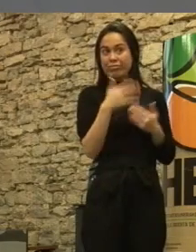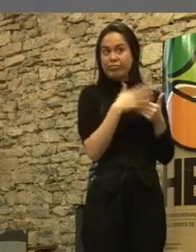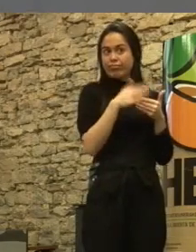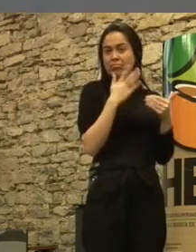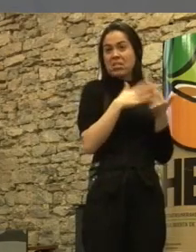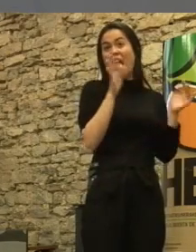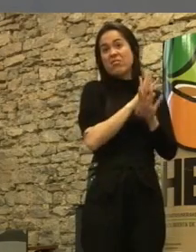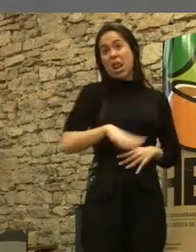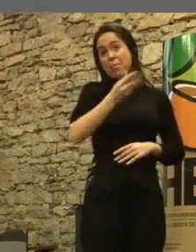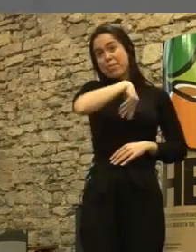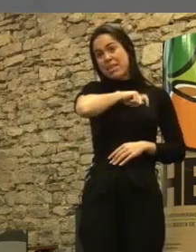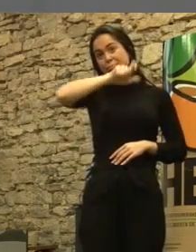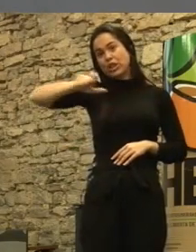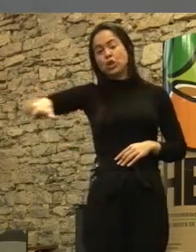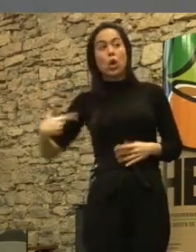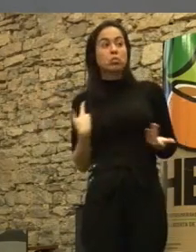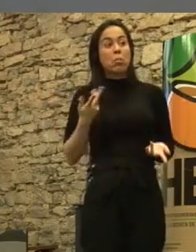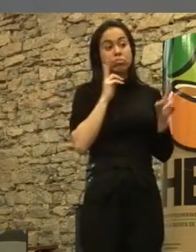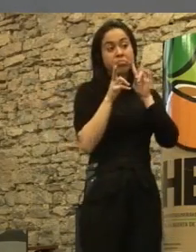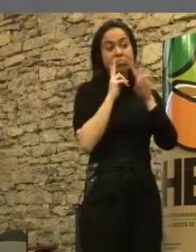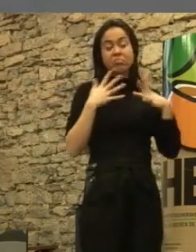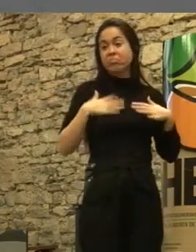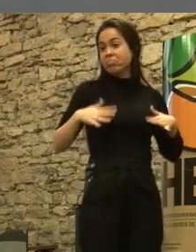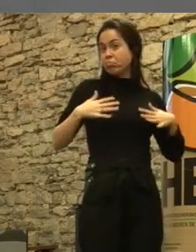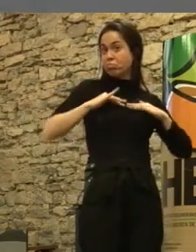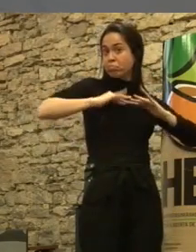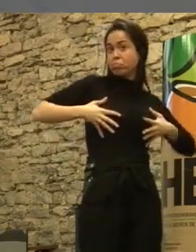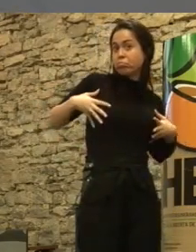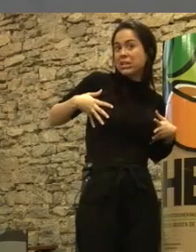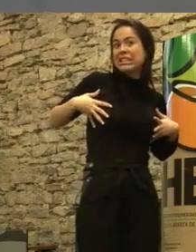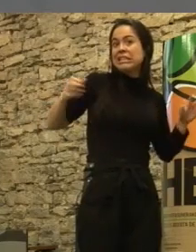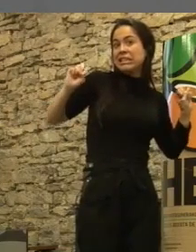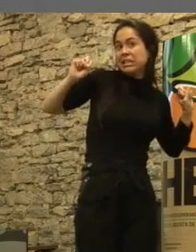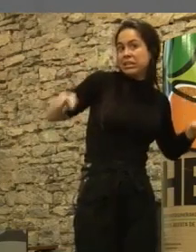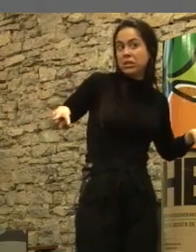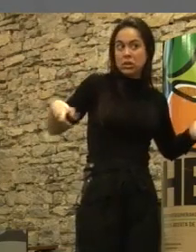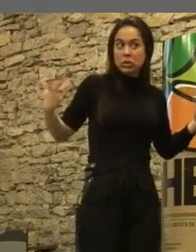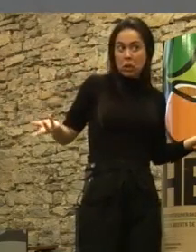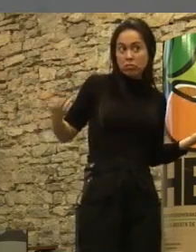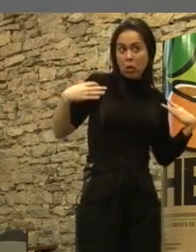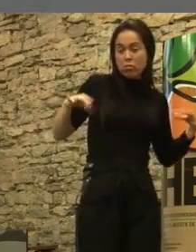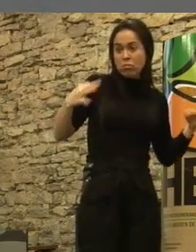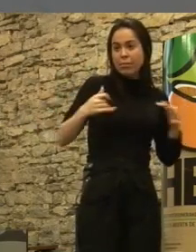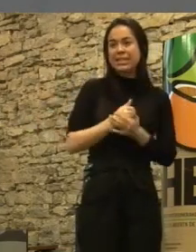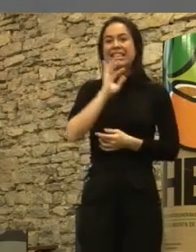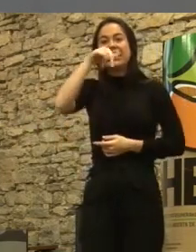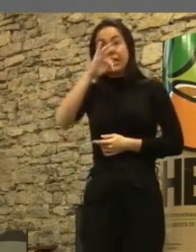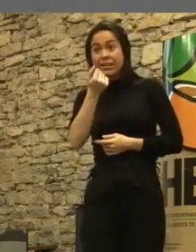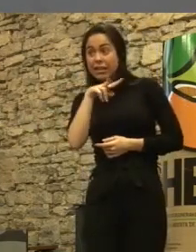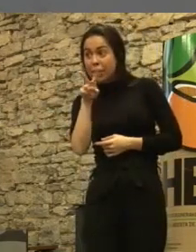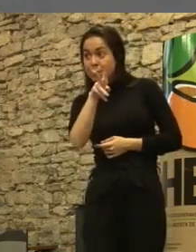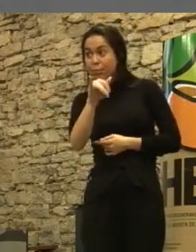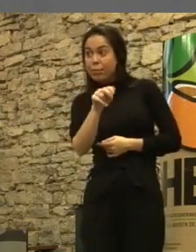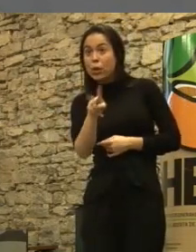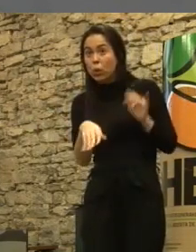verdad queremos que ese topless es bueno? Tampoco sé si se sigue haciendo en el Interview una presentación de personas desnudas. No, ¿no? Bien,